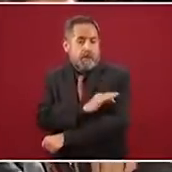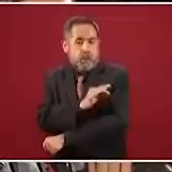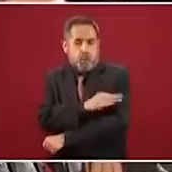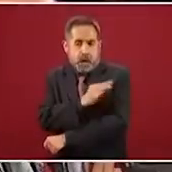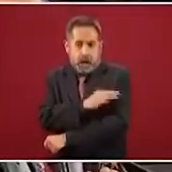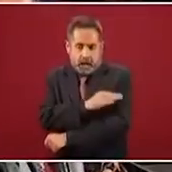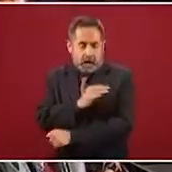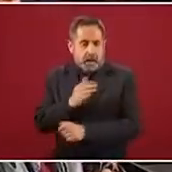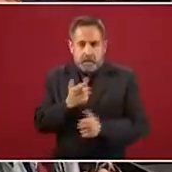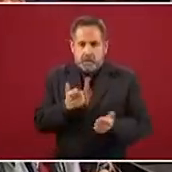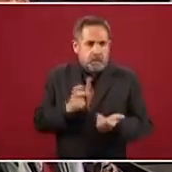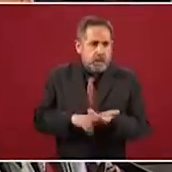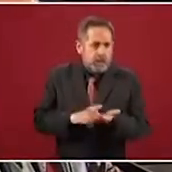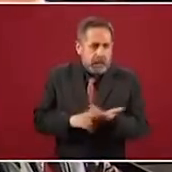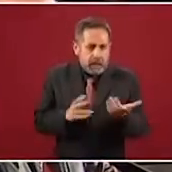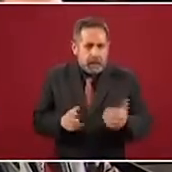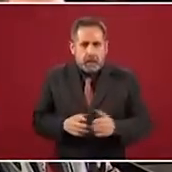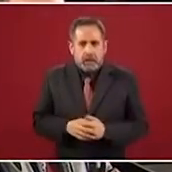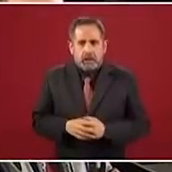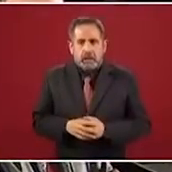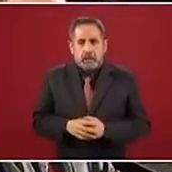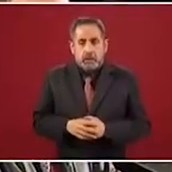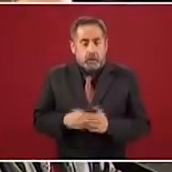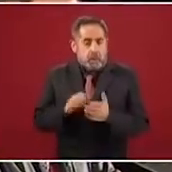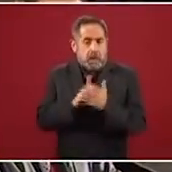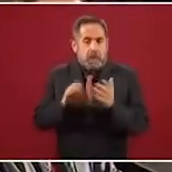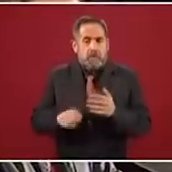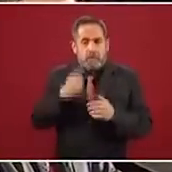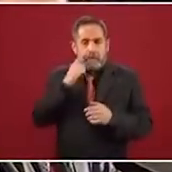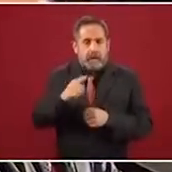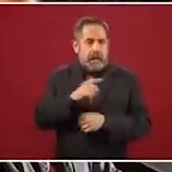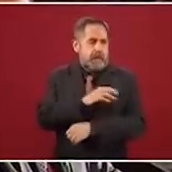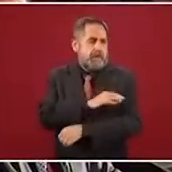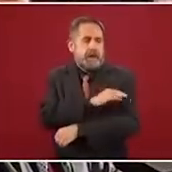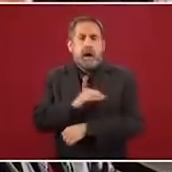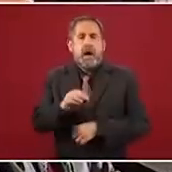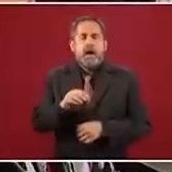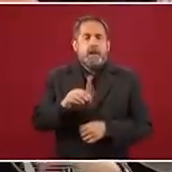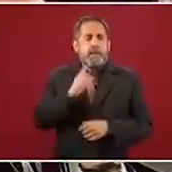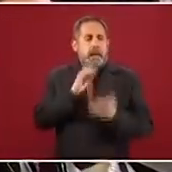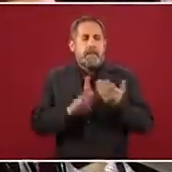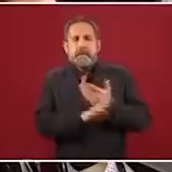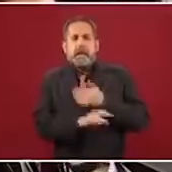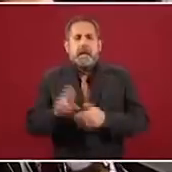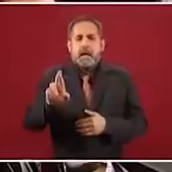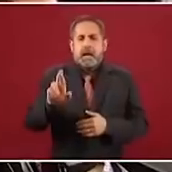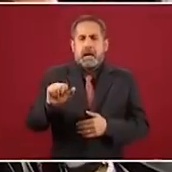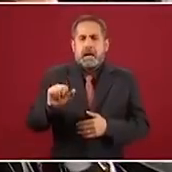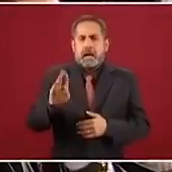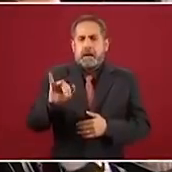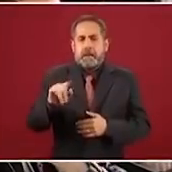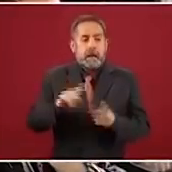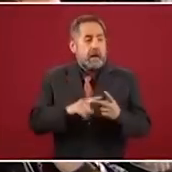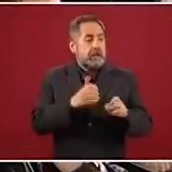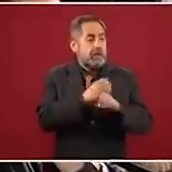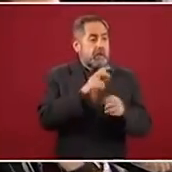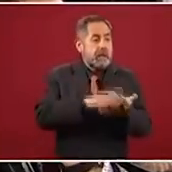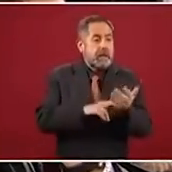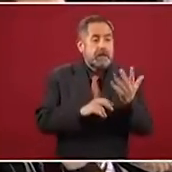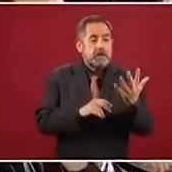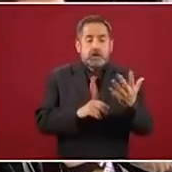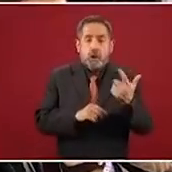por ejemplo, para la rabia, la vacuna, en un estado 5 pesos, en otro